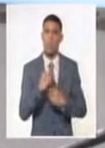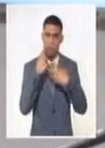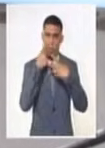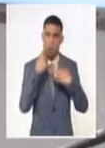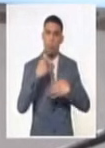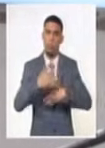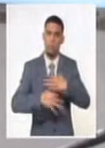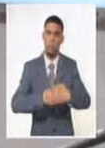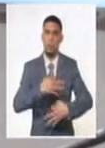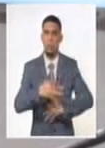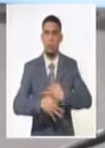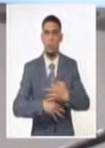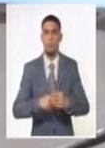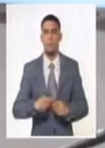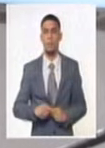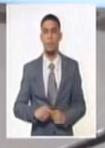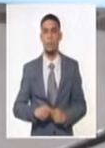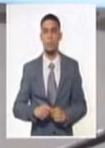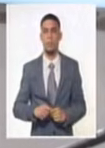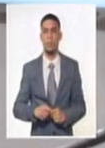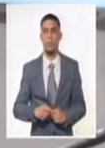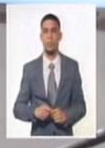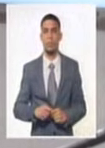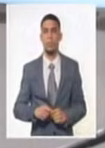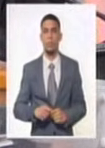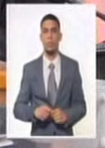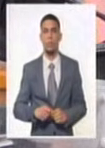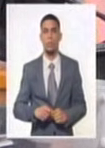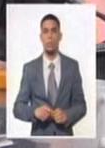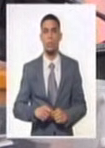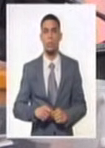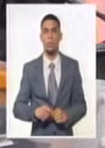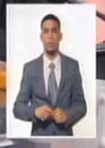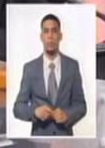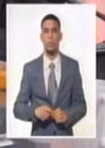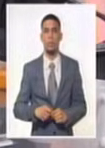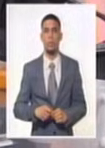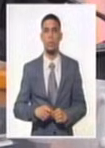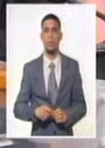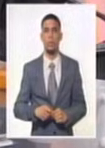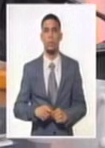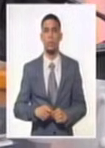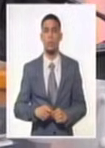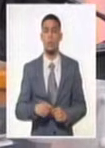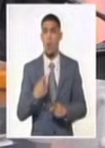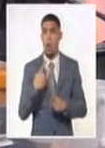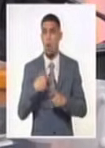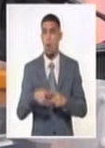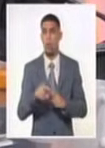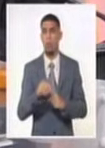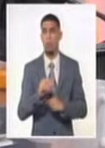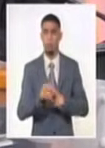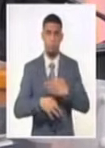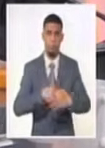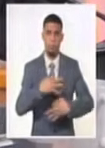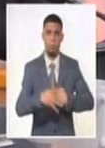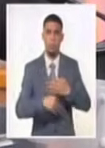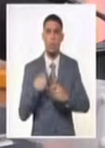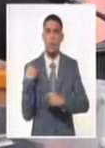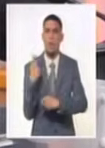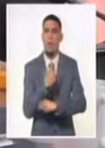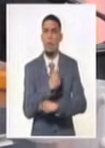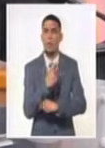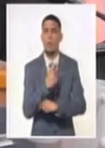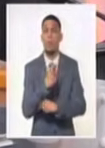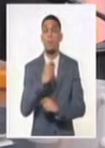tenido en cuenta. Y no creo que comenté la educación, sí, la formación profesional, sí. Es decir, la